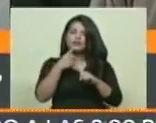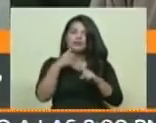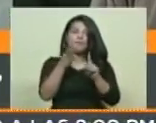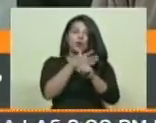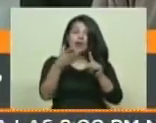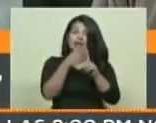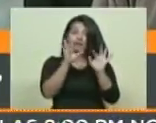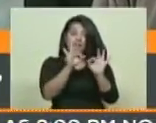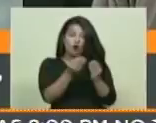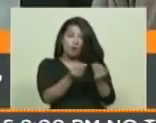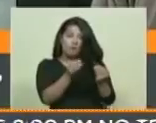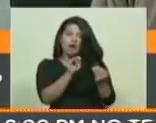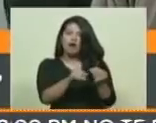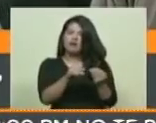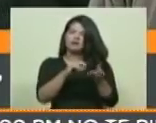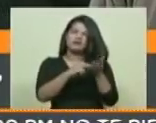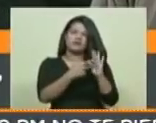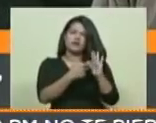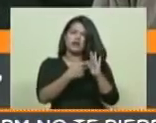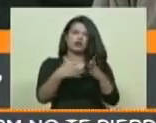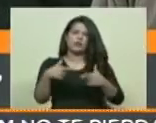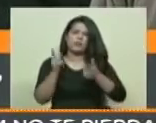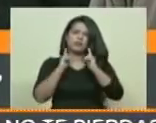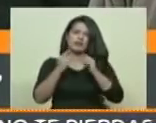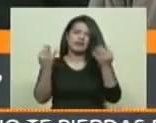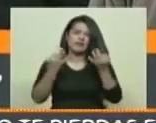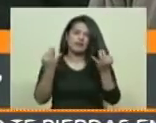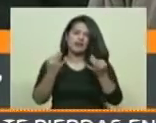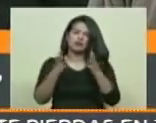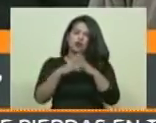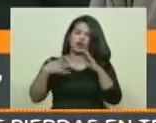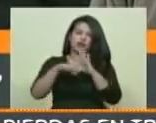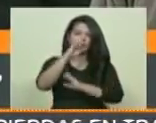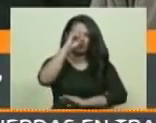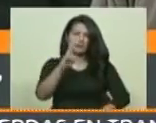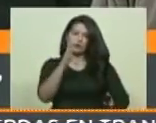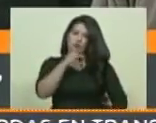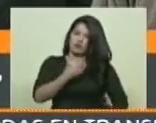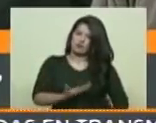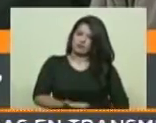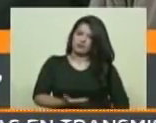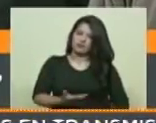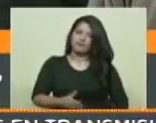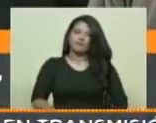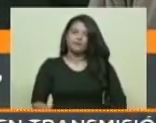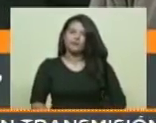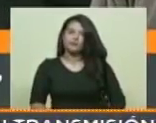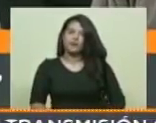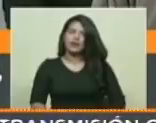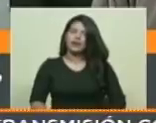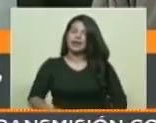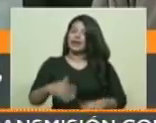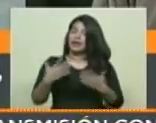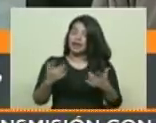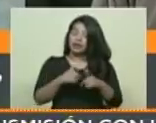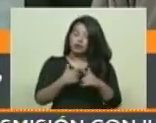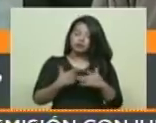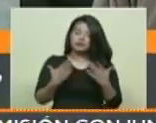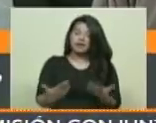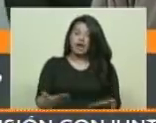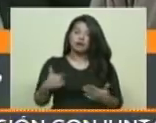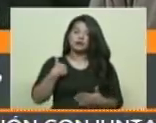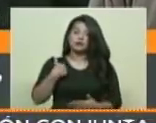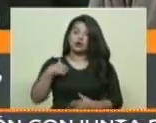violencia niega por esencia el ejercicio de los derechos políticos. En este contexto, la